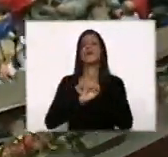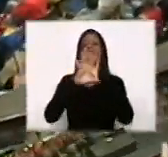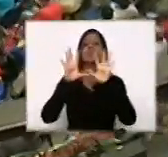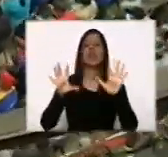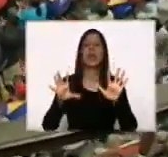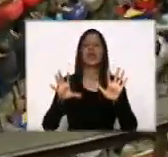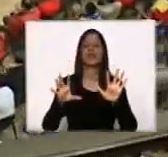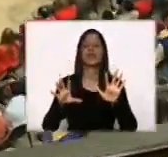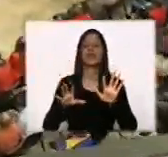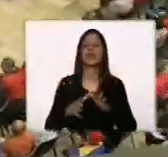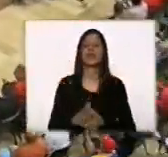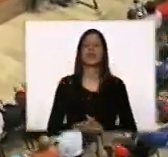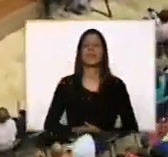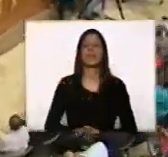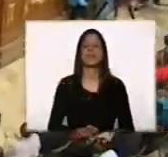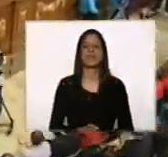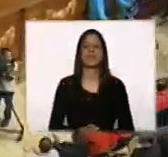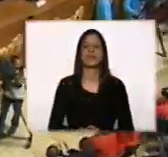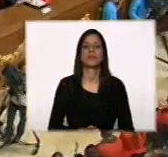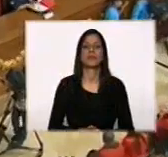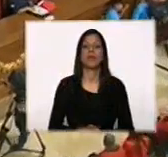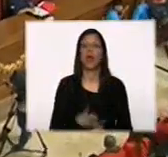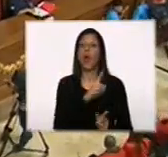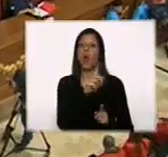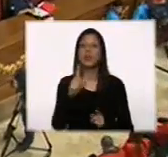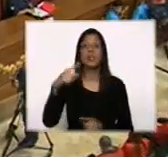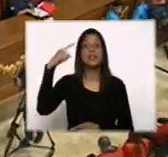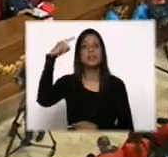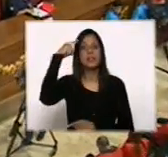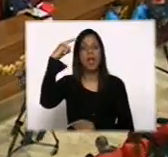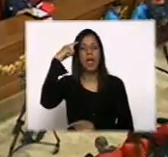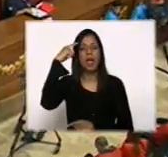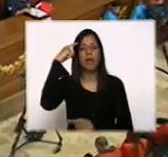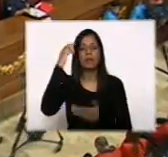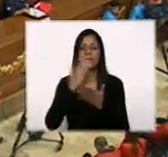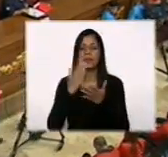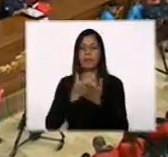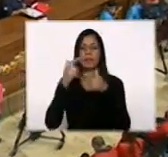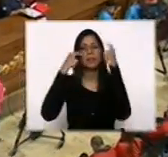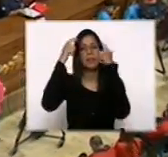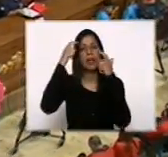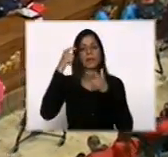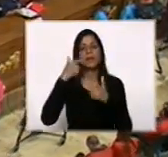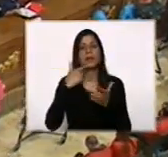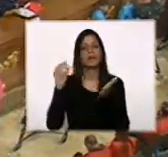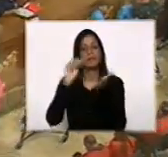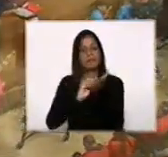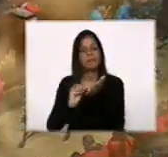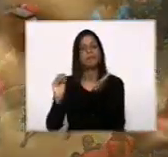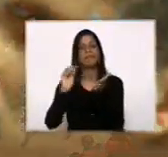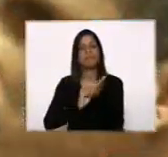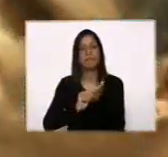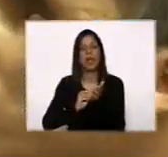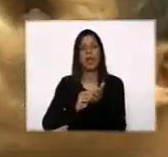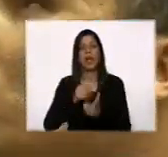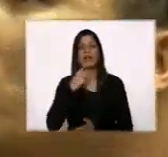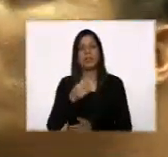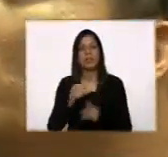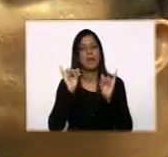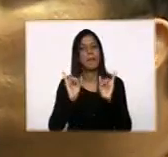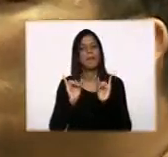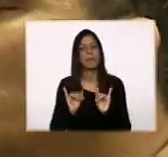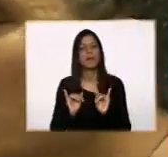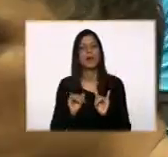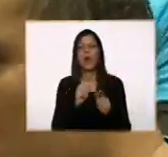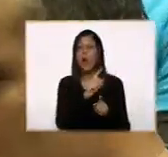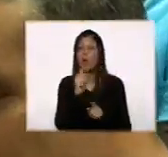él. Tengan presente, lo repitió varias veces, incluso en una carta particular, pero varias veces lo dijo.